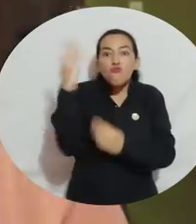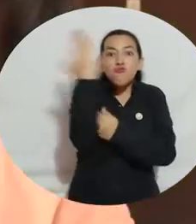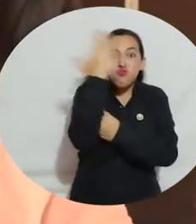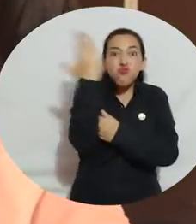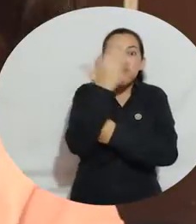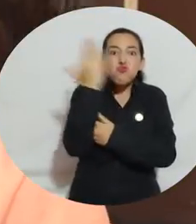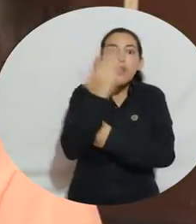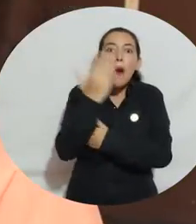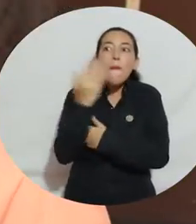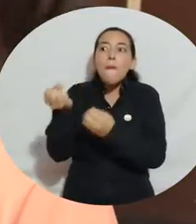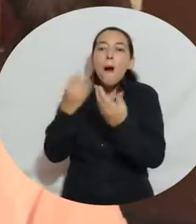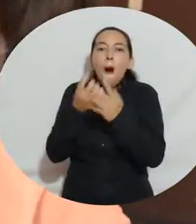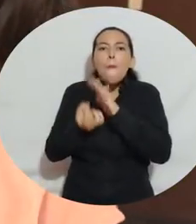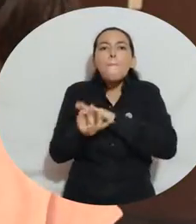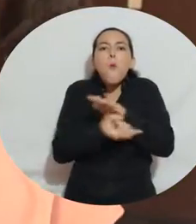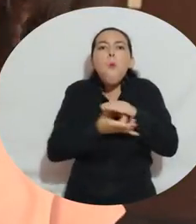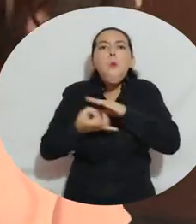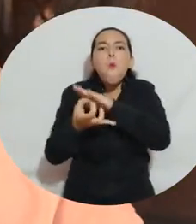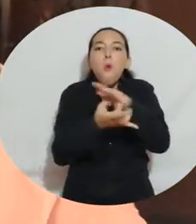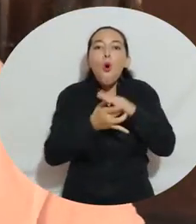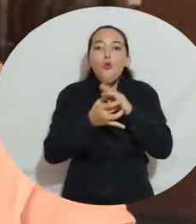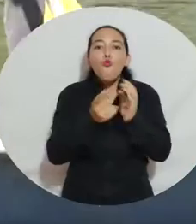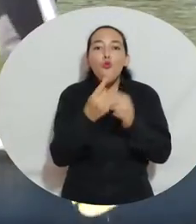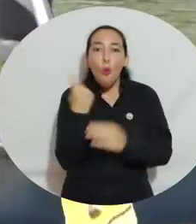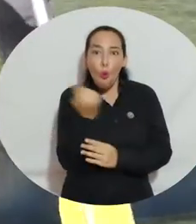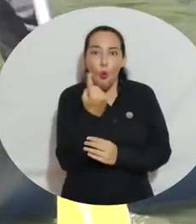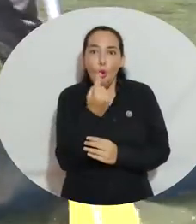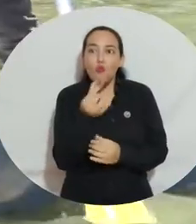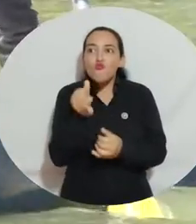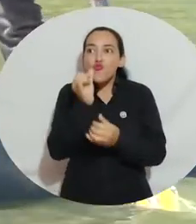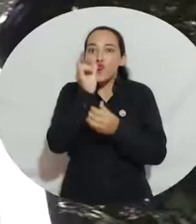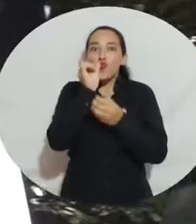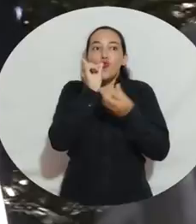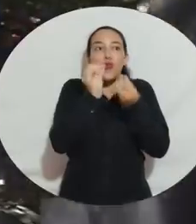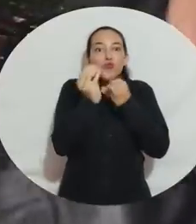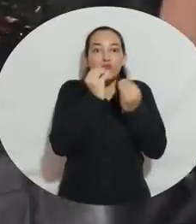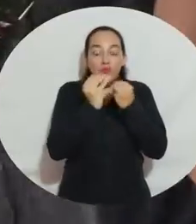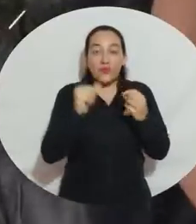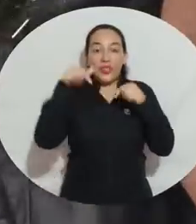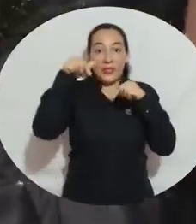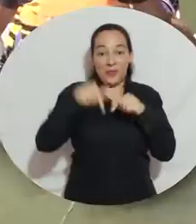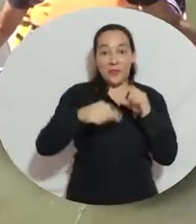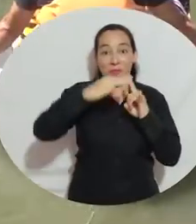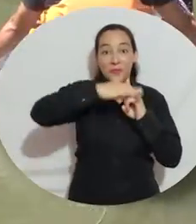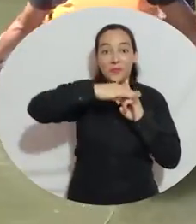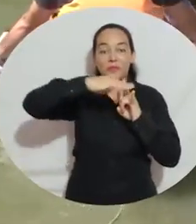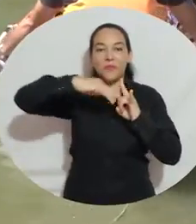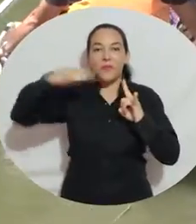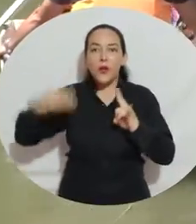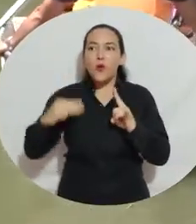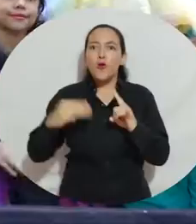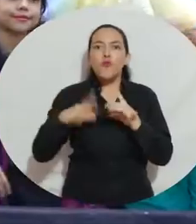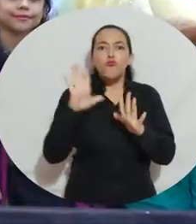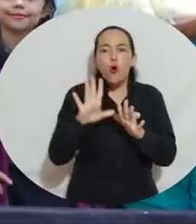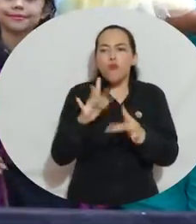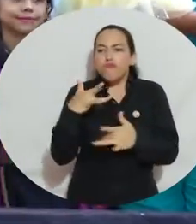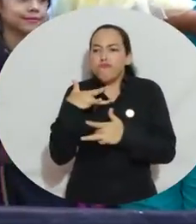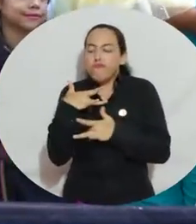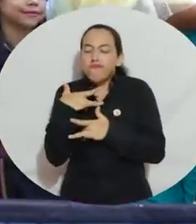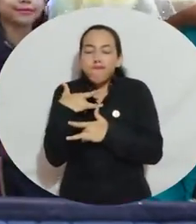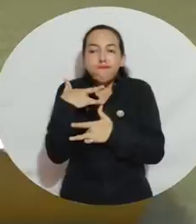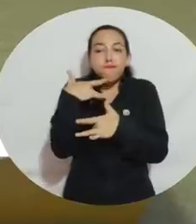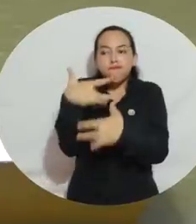dieron unas palomitas con un jugo. Los funcionarios y contratistas de esta casa de estudios superiores ratificaron